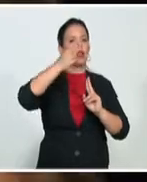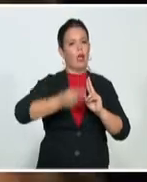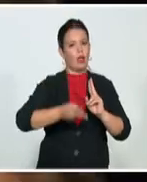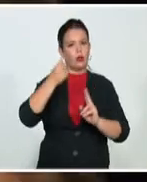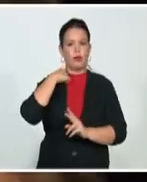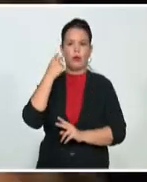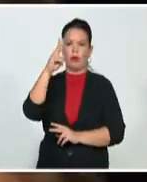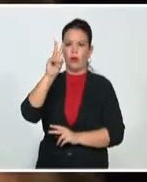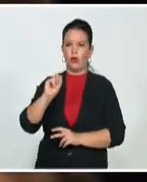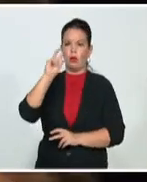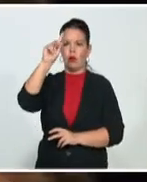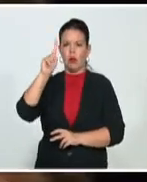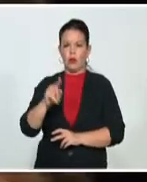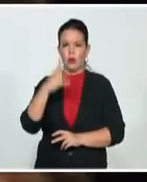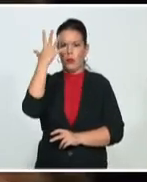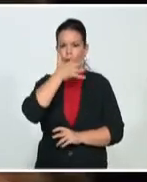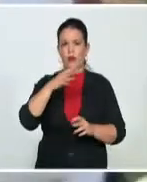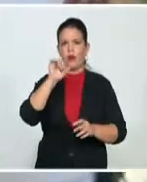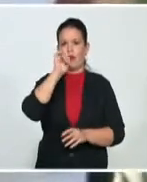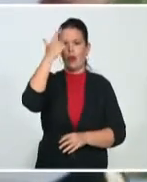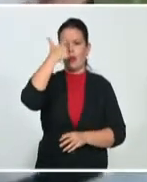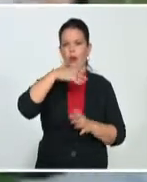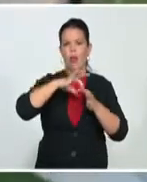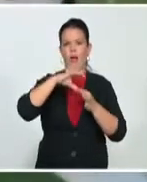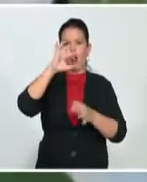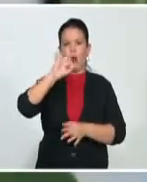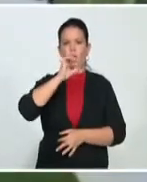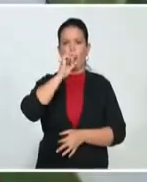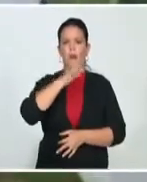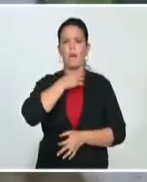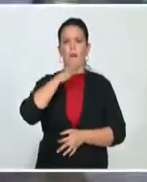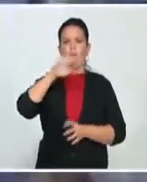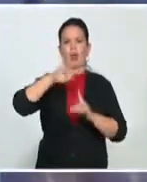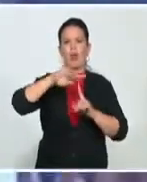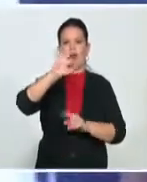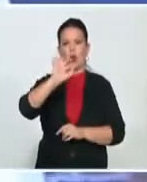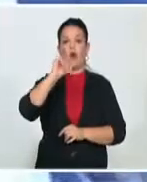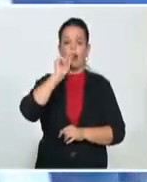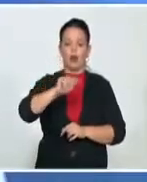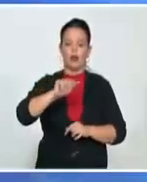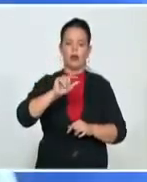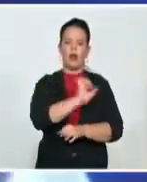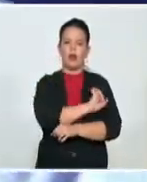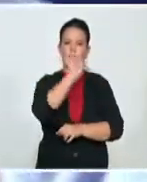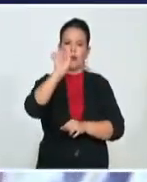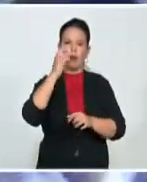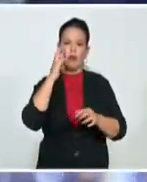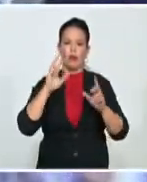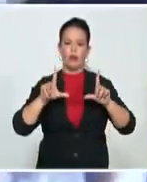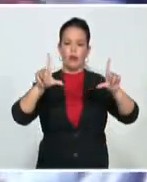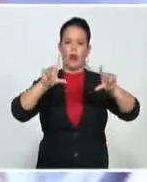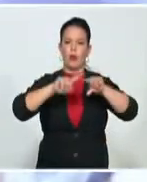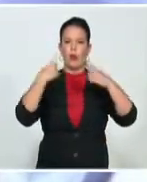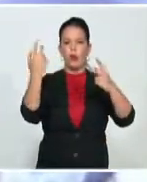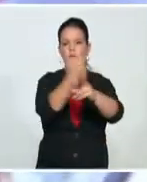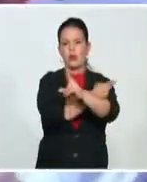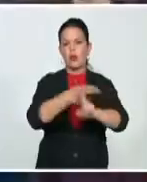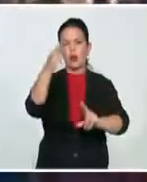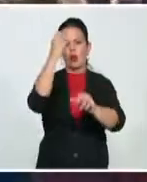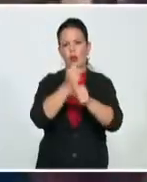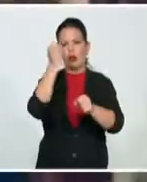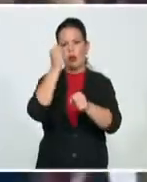de Dagoberto Gainza. Otorgarle este galardón significa reconocer una trayectoria artística de más de